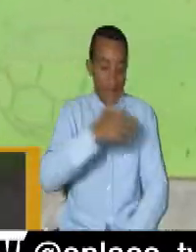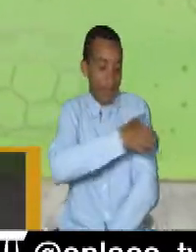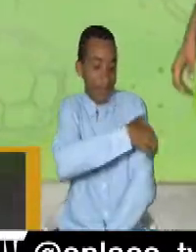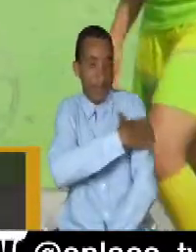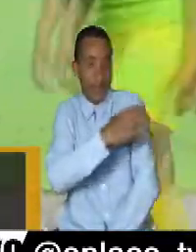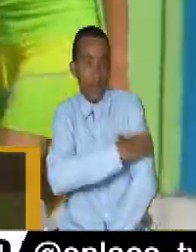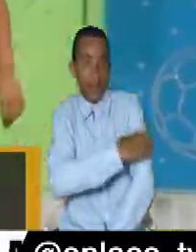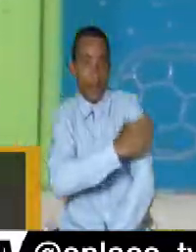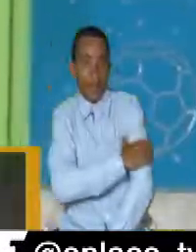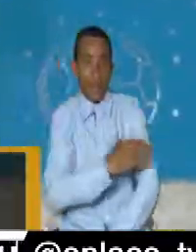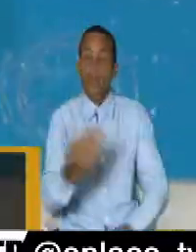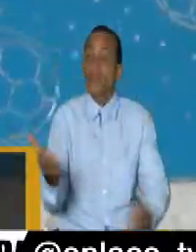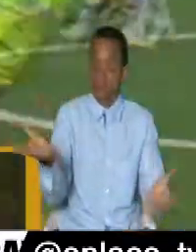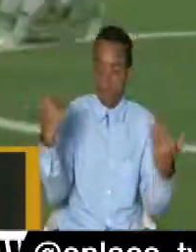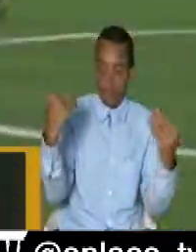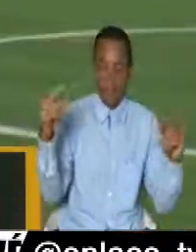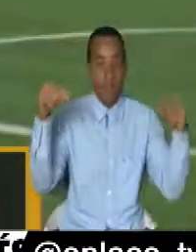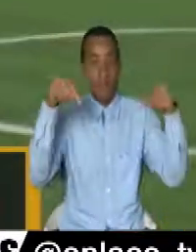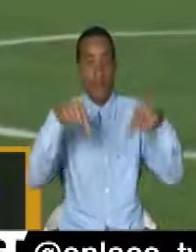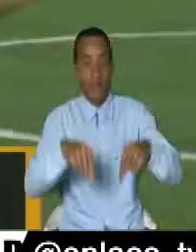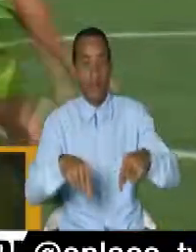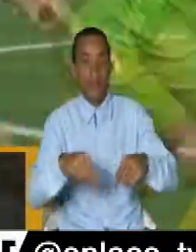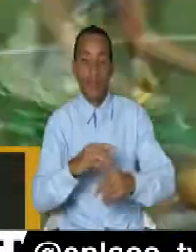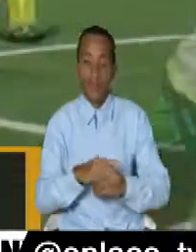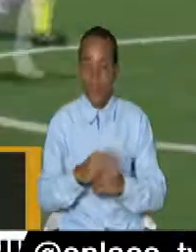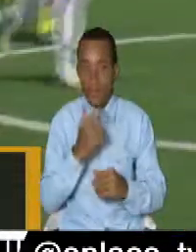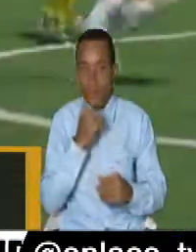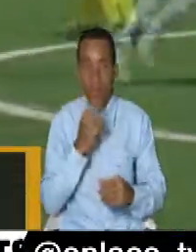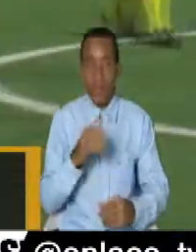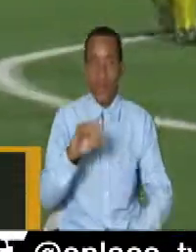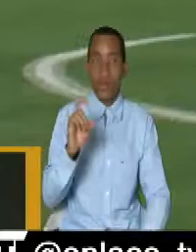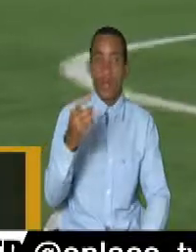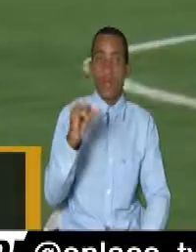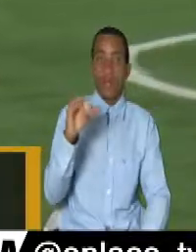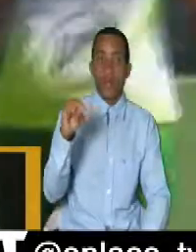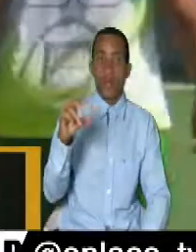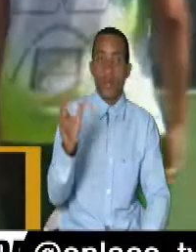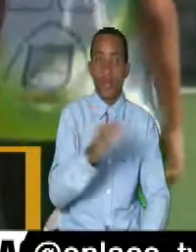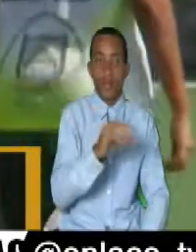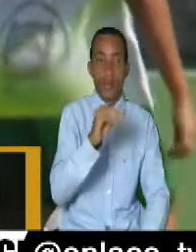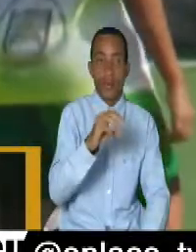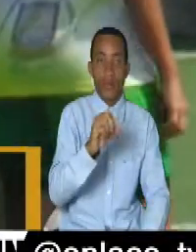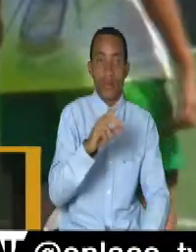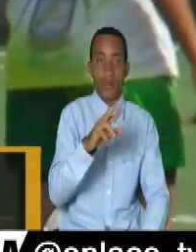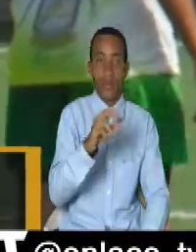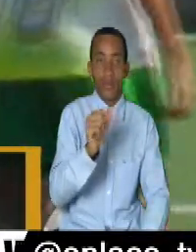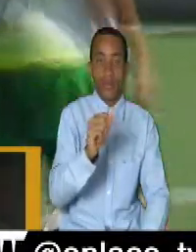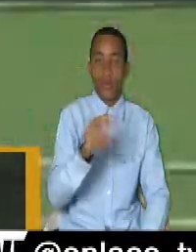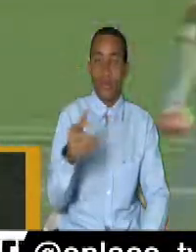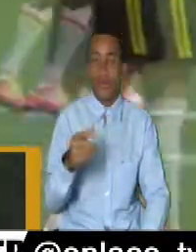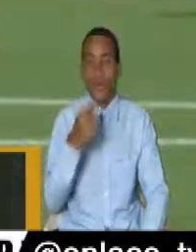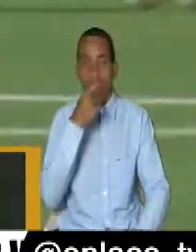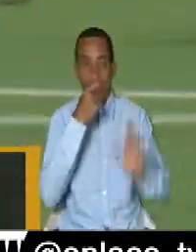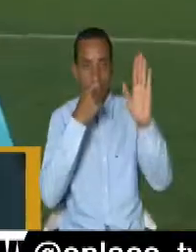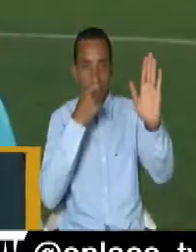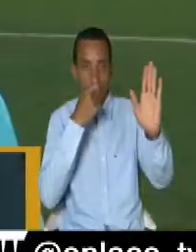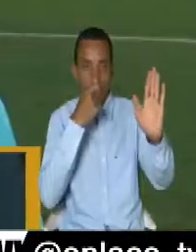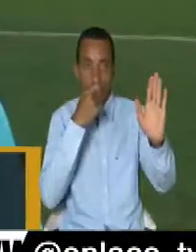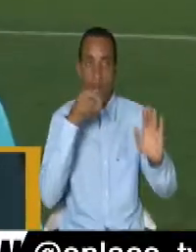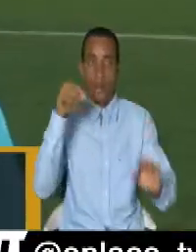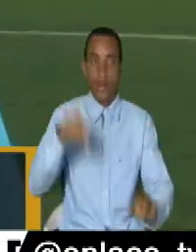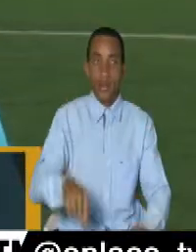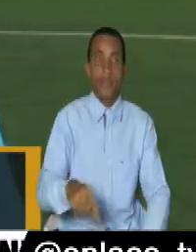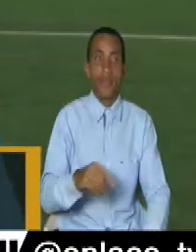pitazo inicial empezar el partido. Ellas son Gina y María Fernanda, unas de las pocas mujeres árbitros de minifútbol en Barranca Bermeja.